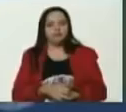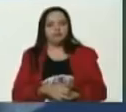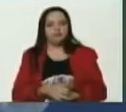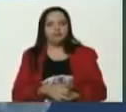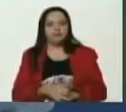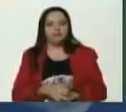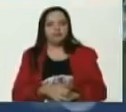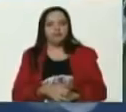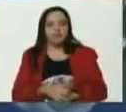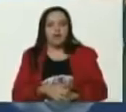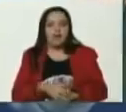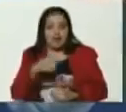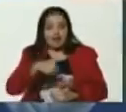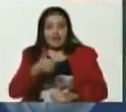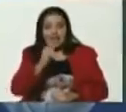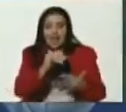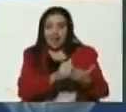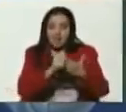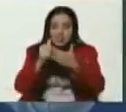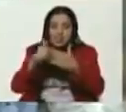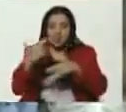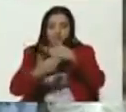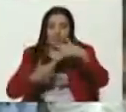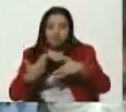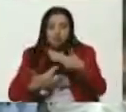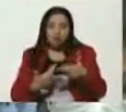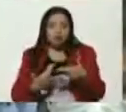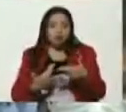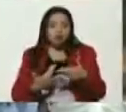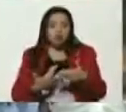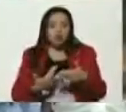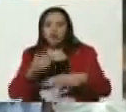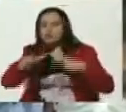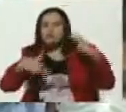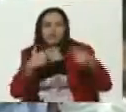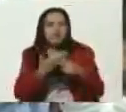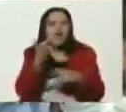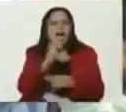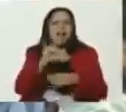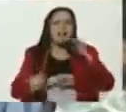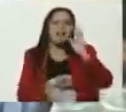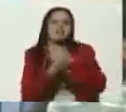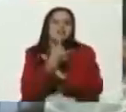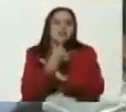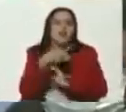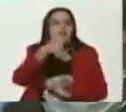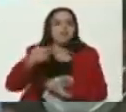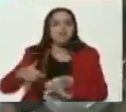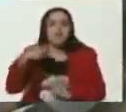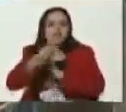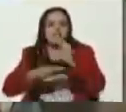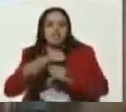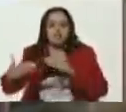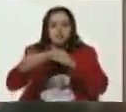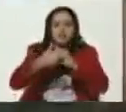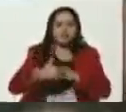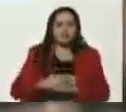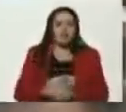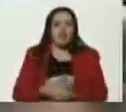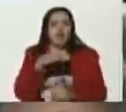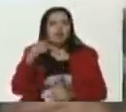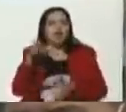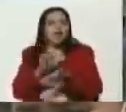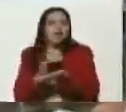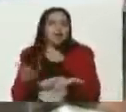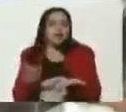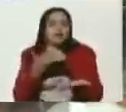Los que estamos al frente por alguna circunstancia, jamás y nunca vamos a traicionar a nuestros mártires, a los que cayeron en algún momento por la